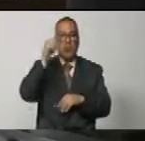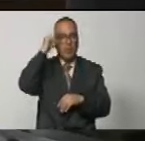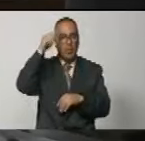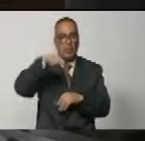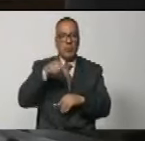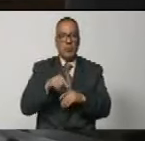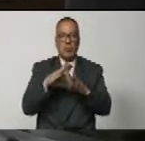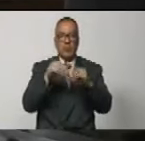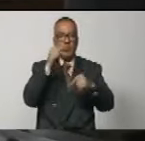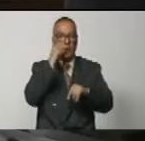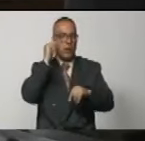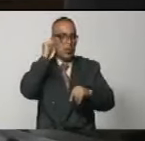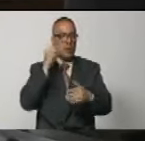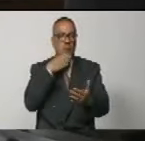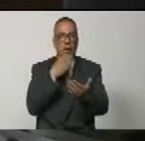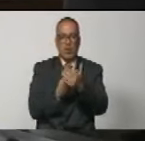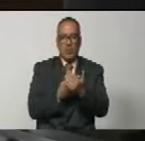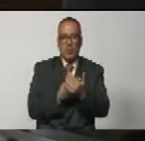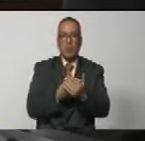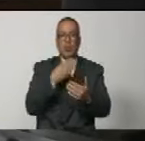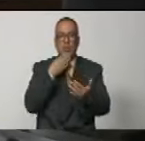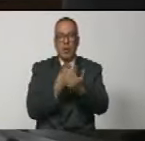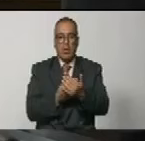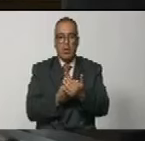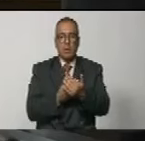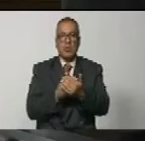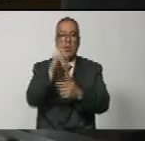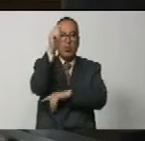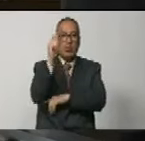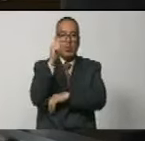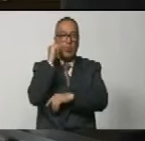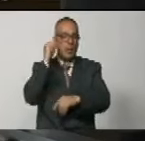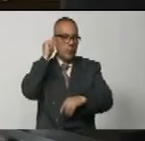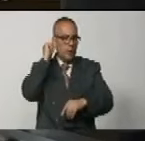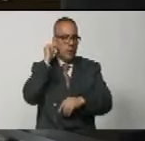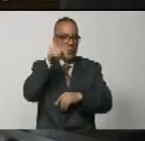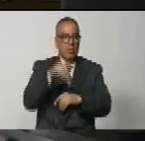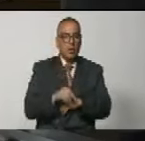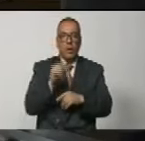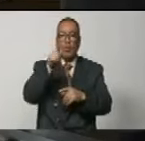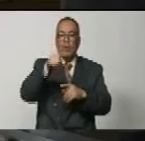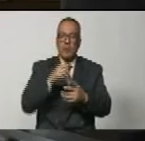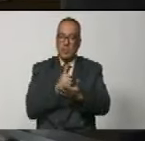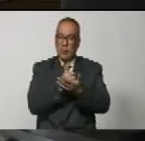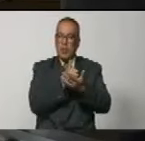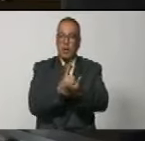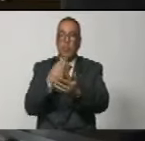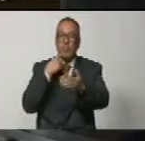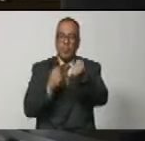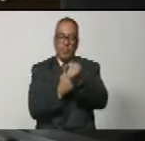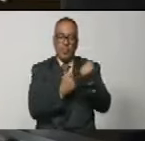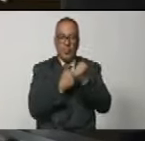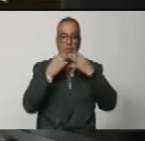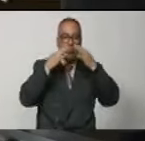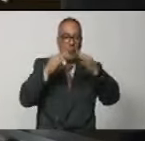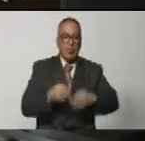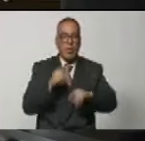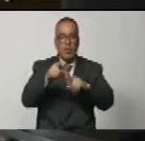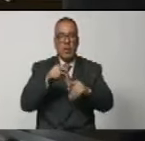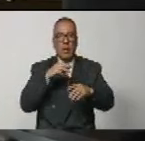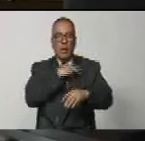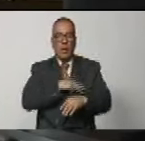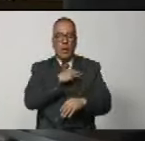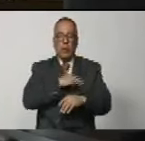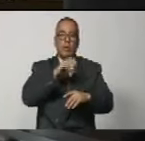a todas y a todas, gracias. Gracias a los parlamentarios y a las parlamentarias por ese apoyo irrestricto. Gracias a la